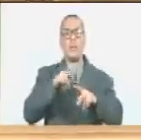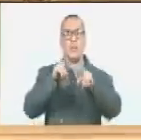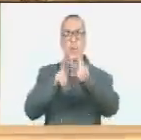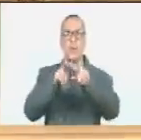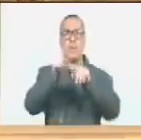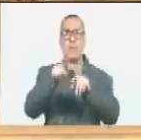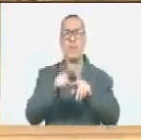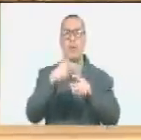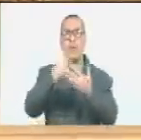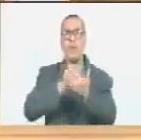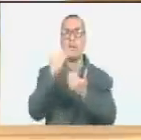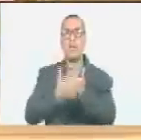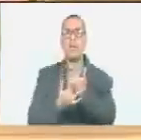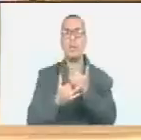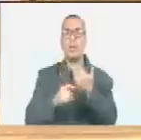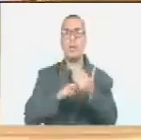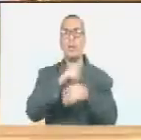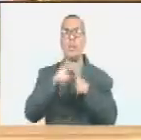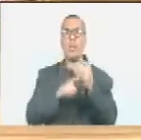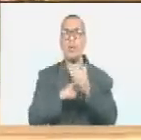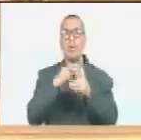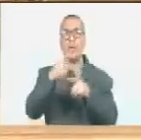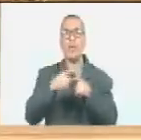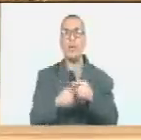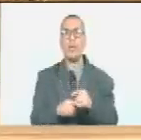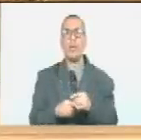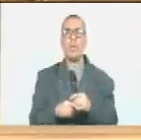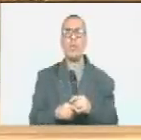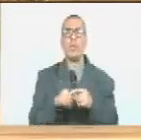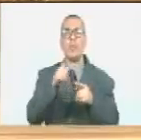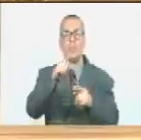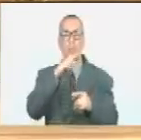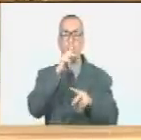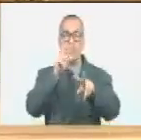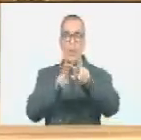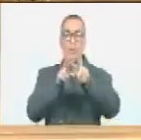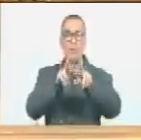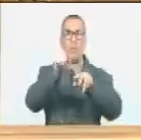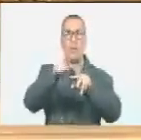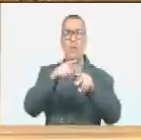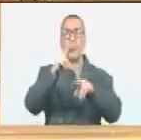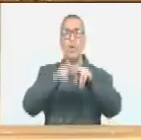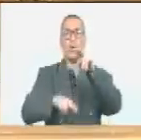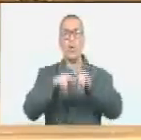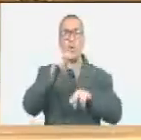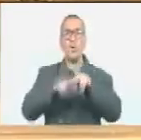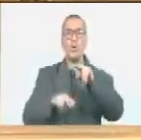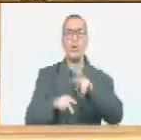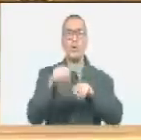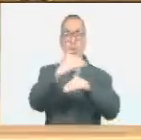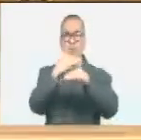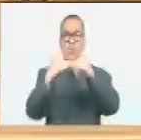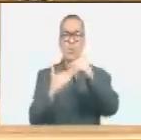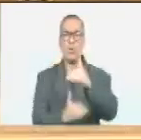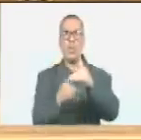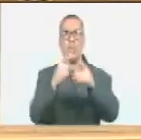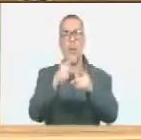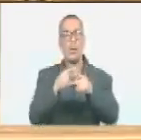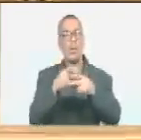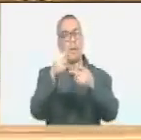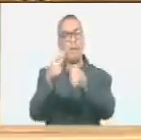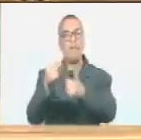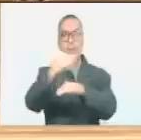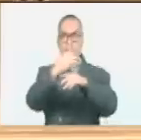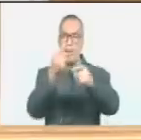Venezuela planifica un hábitat, garantiza el derecho a la ciudad. La Gran Misión Vivienda Venezuela construye por debajo del valor del